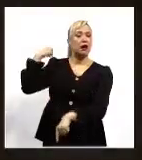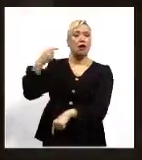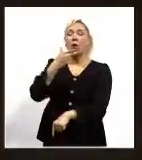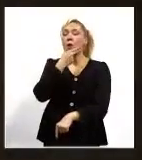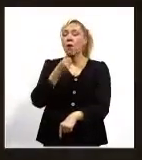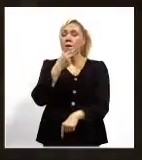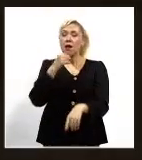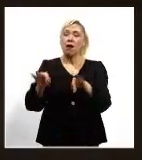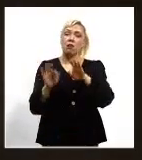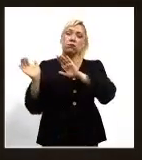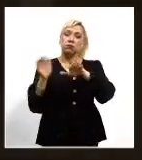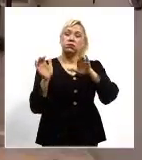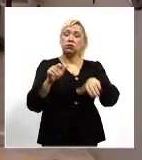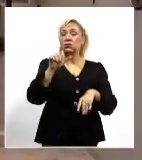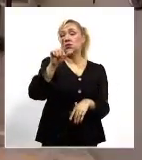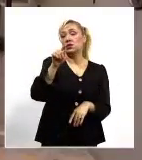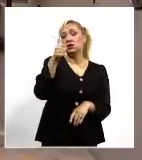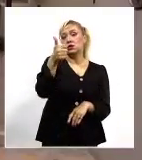los hombres alcanzaba el